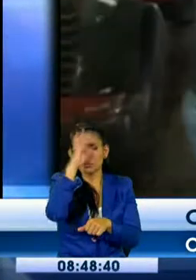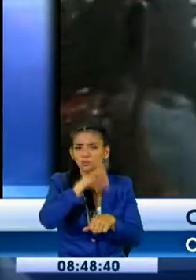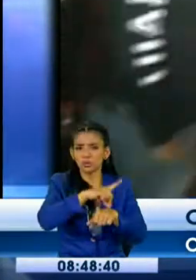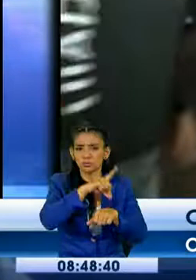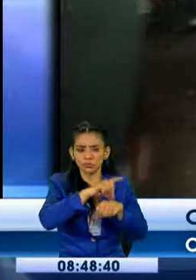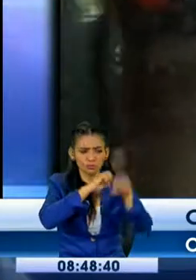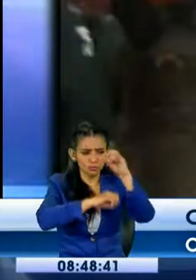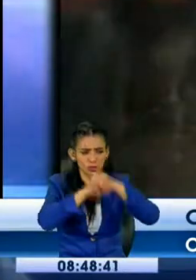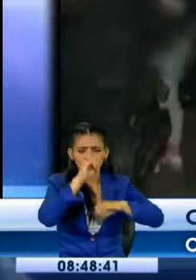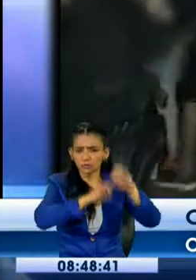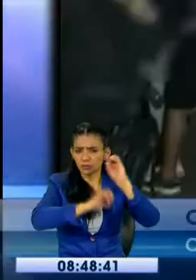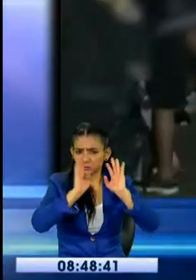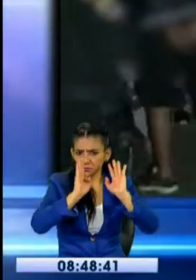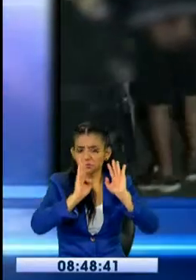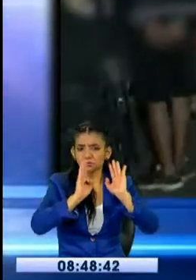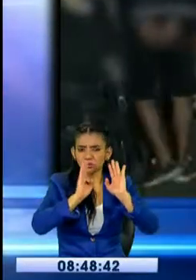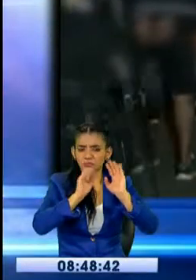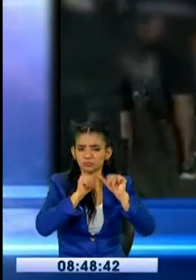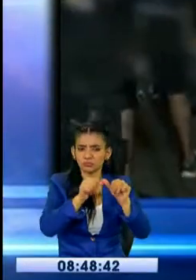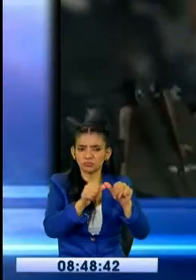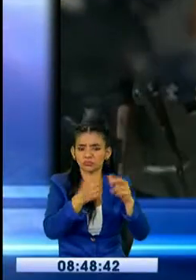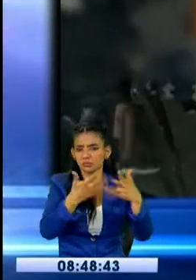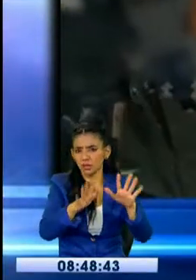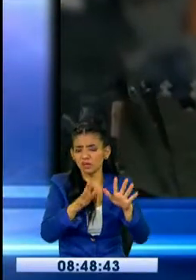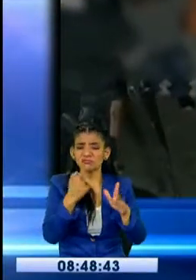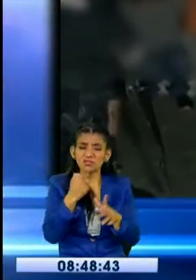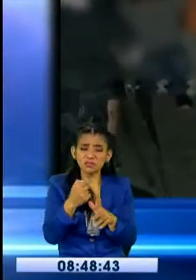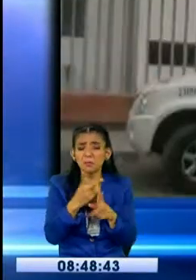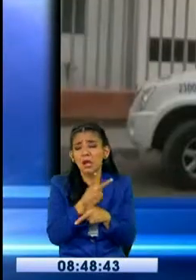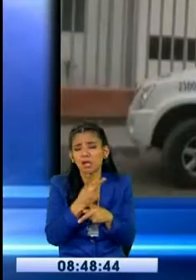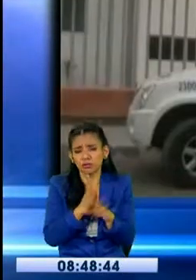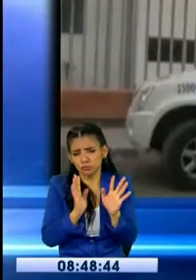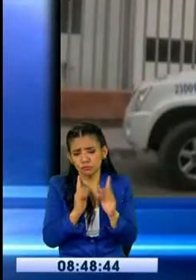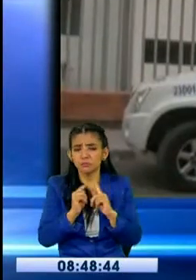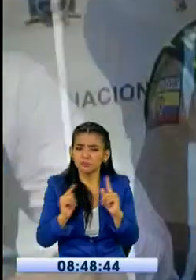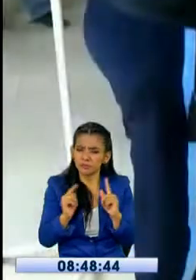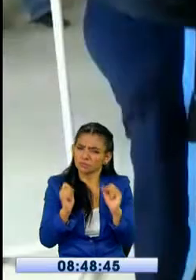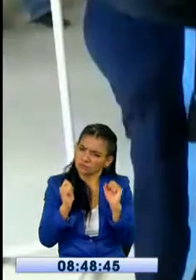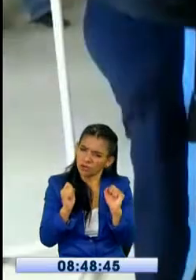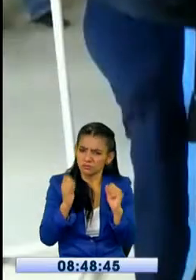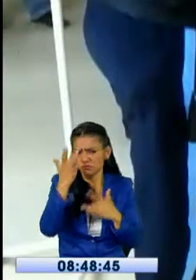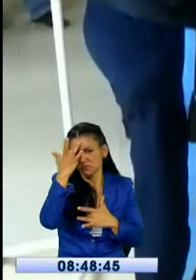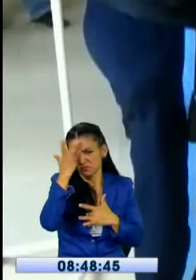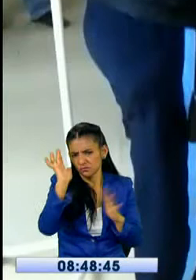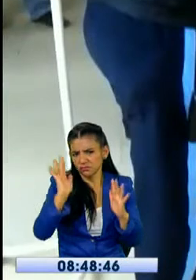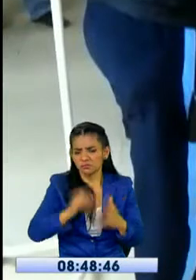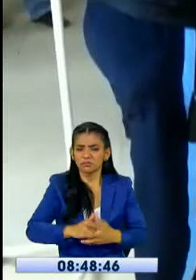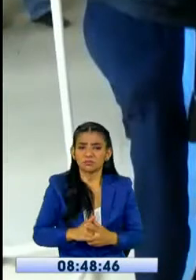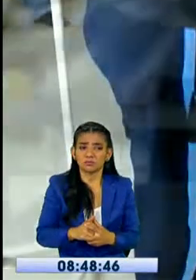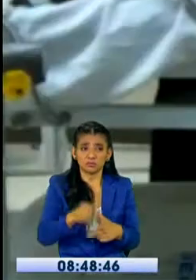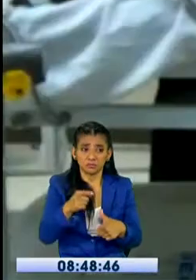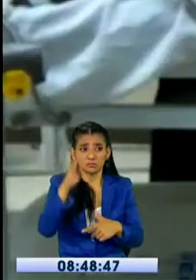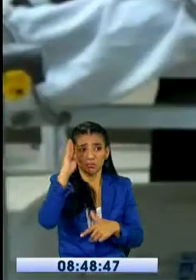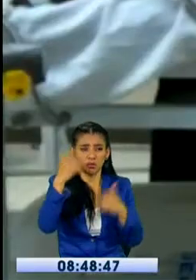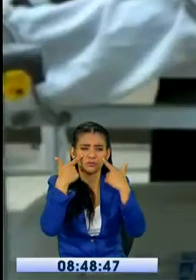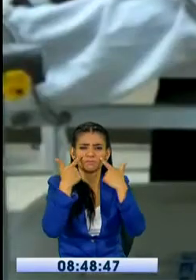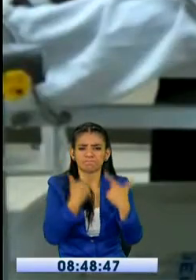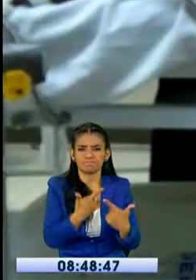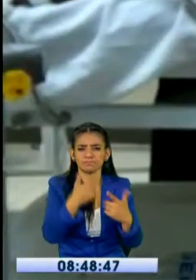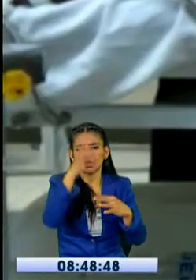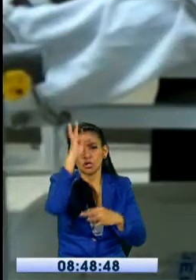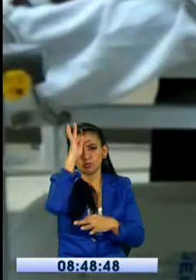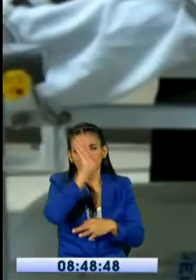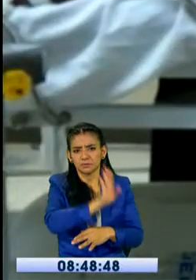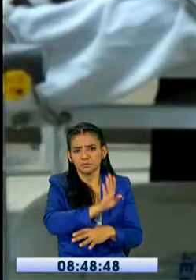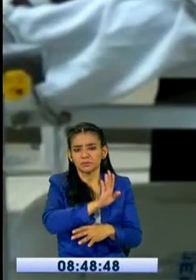y me parece que se encuentra ya fuera de peligro, pero sí está grave. Sí está. Él permanece con resguardo policial en una casa